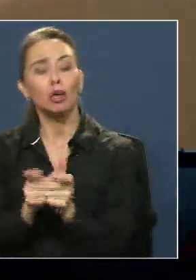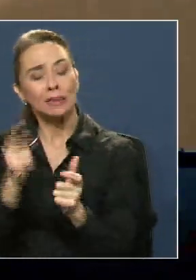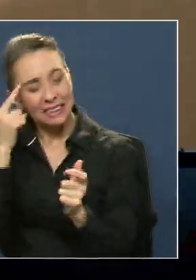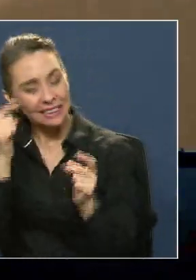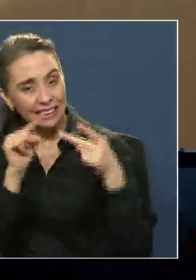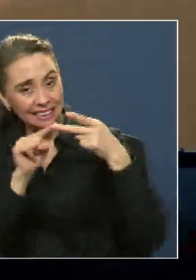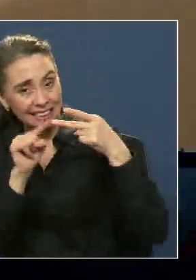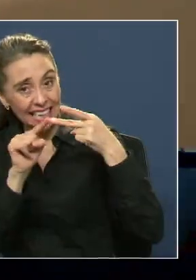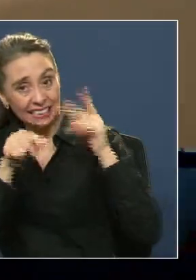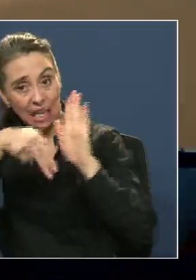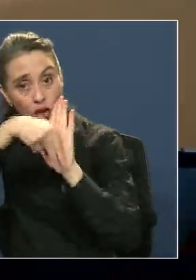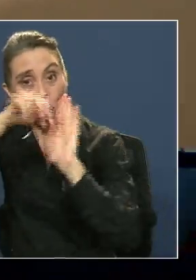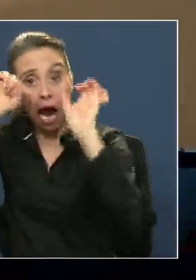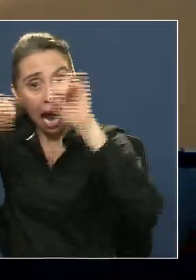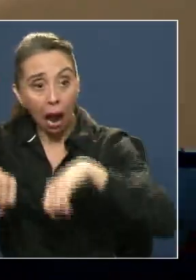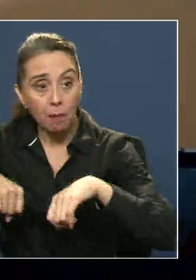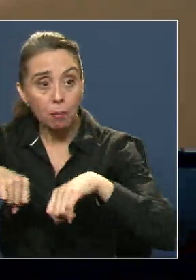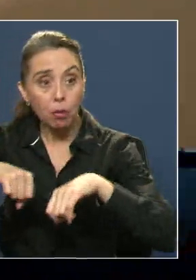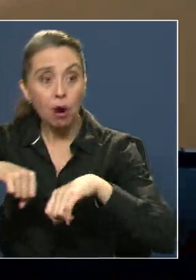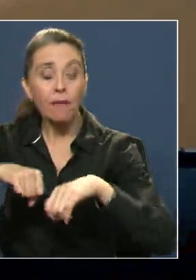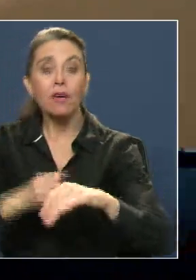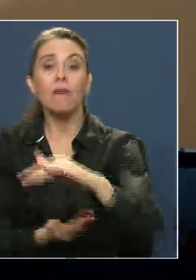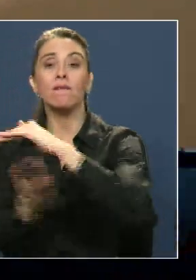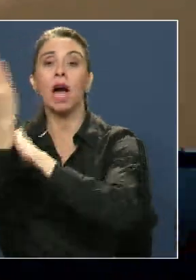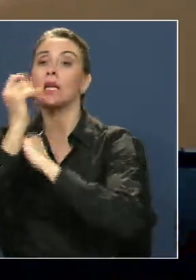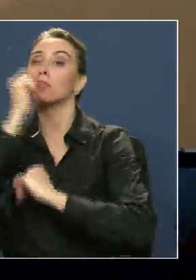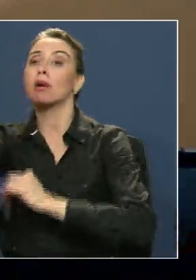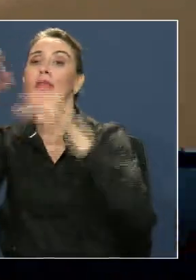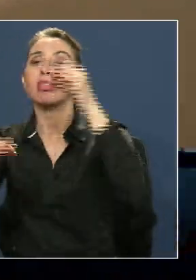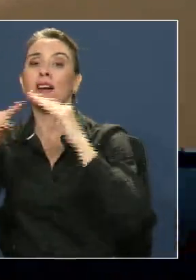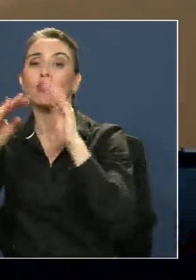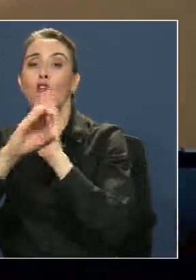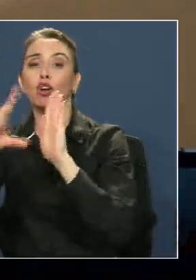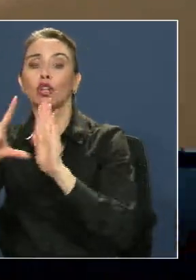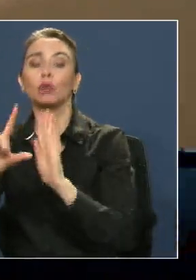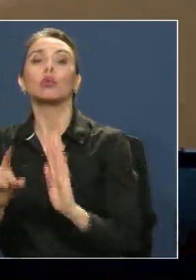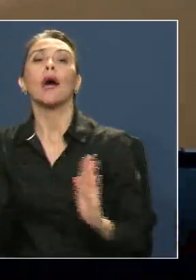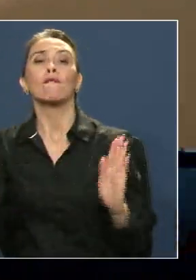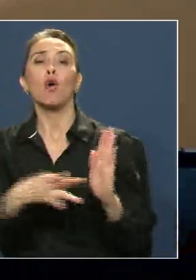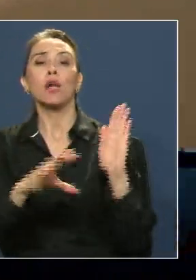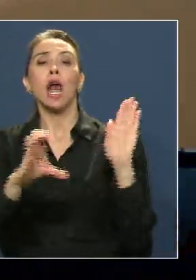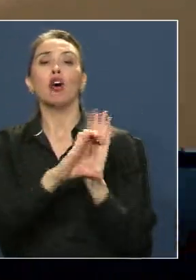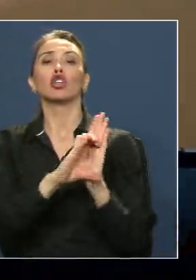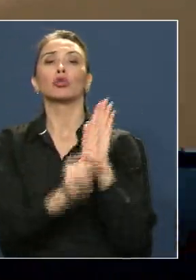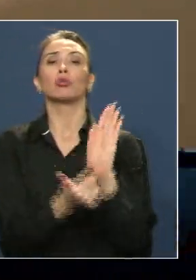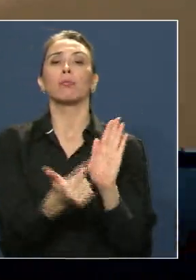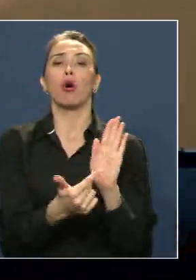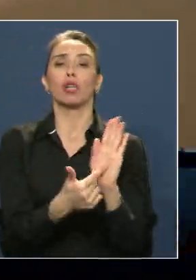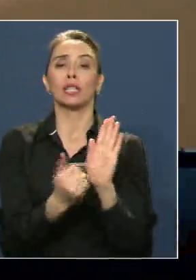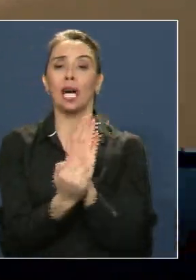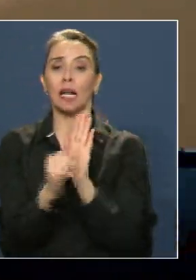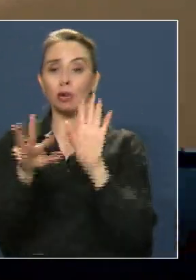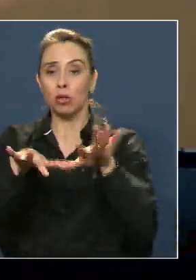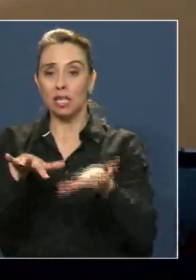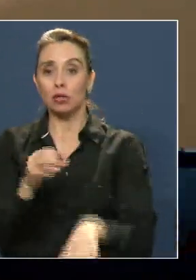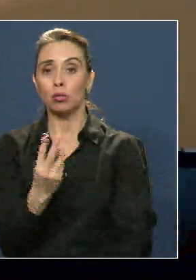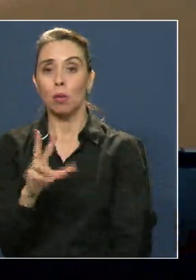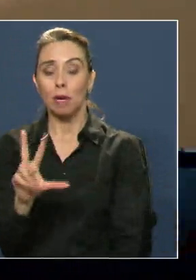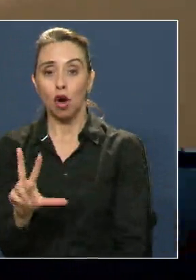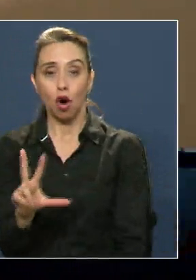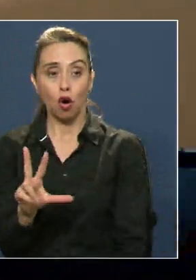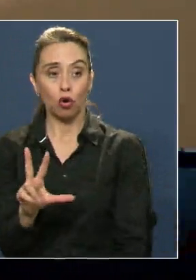de aprobarse, va a ser declarada inconstitucional. Y esa es la verdad, porque el artículo 19, número